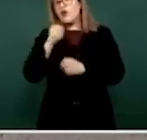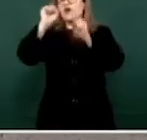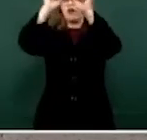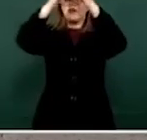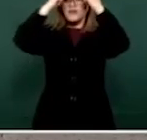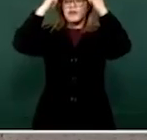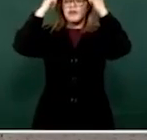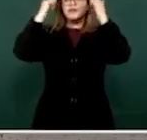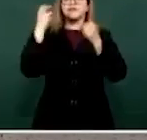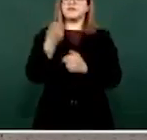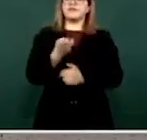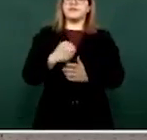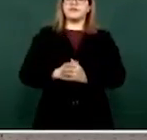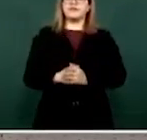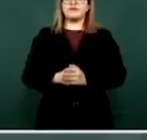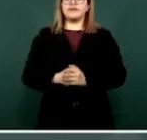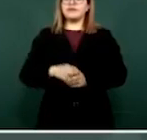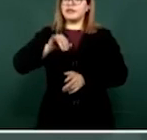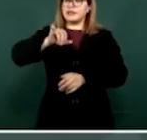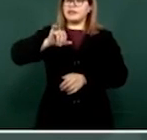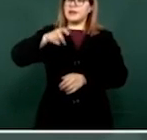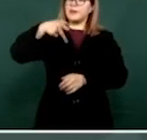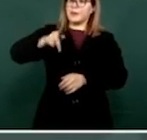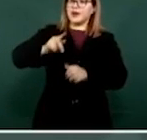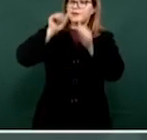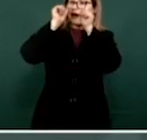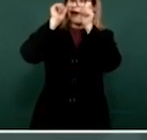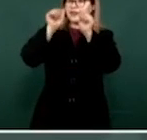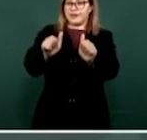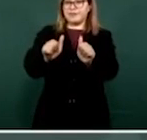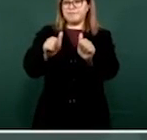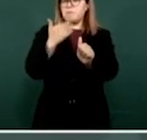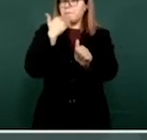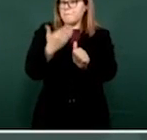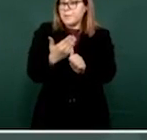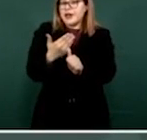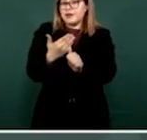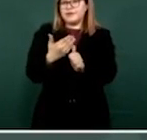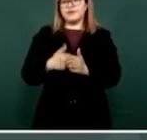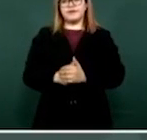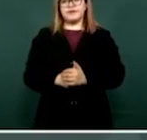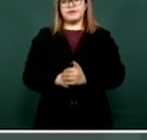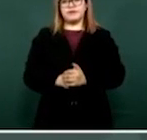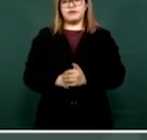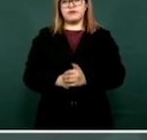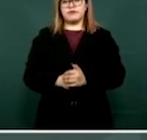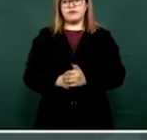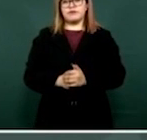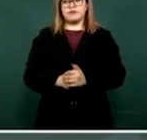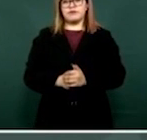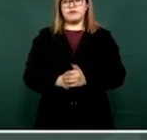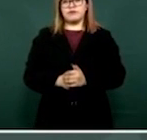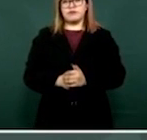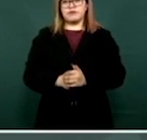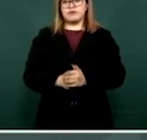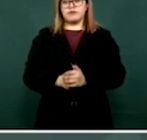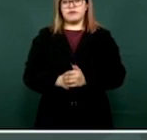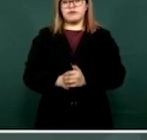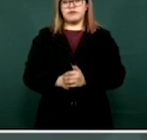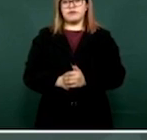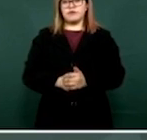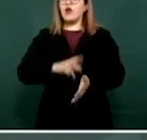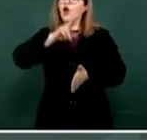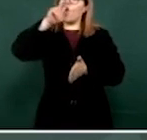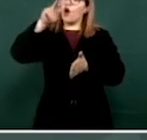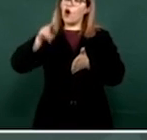pero lo vamos a atender, se va a resolver, vamos a